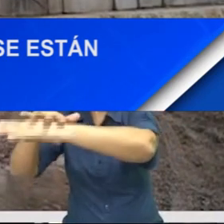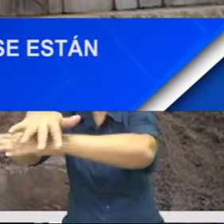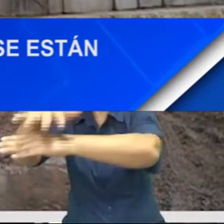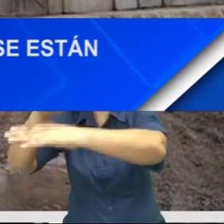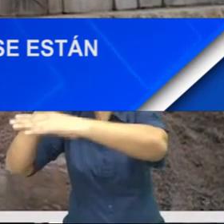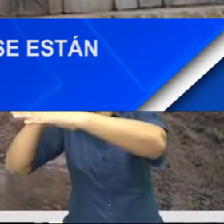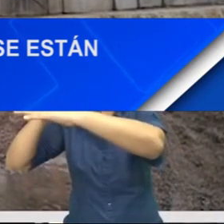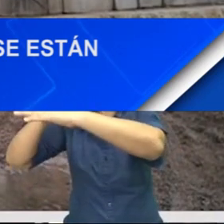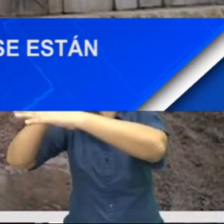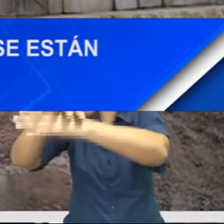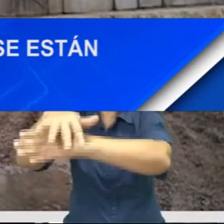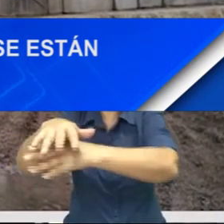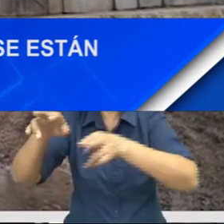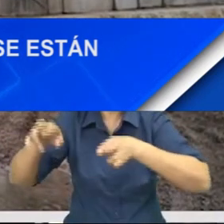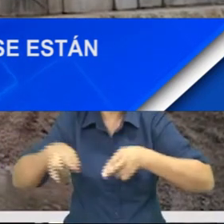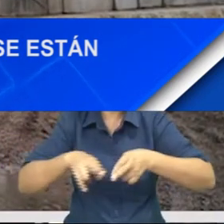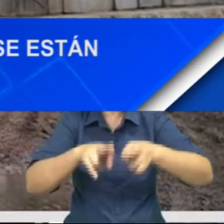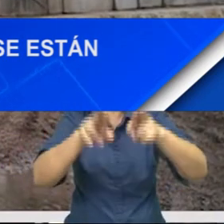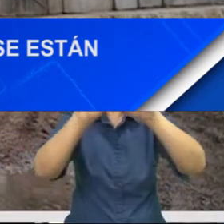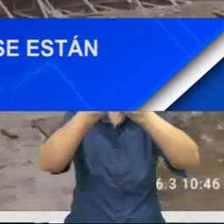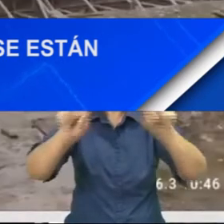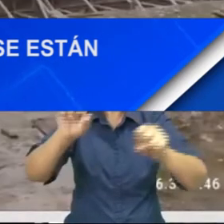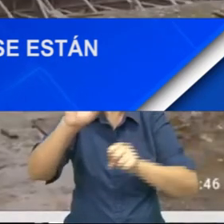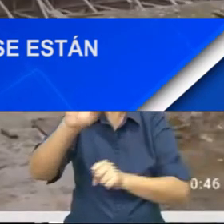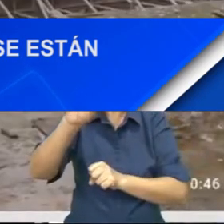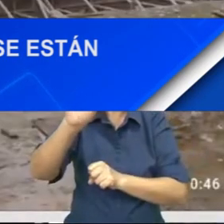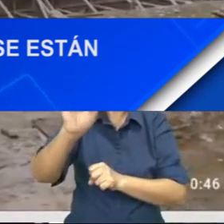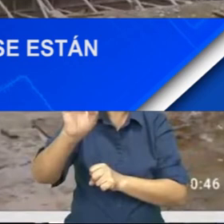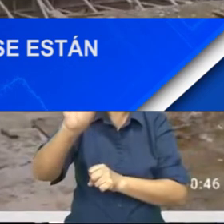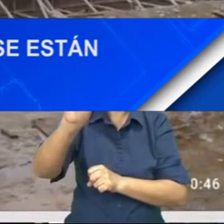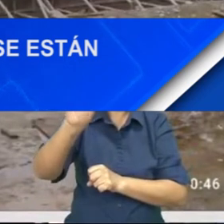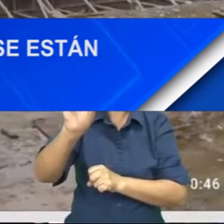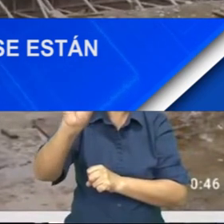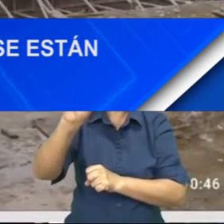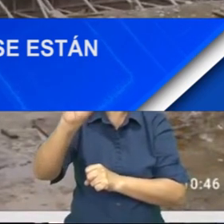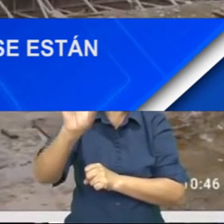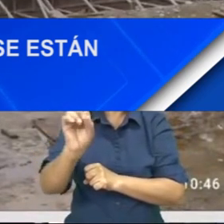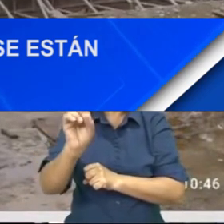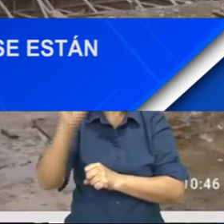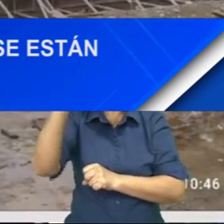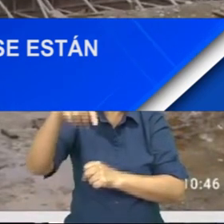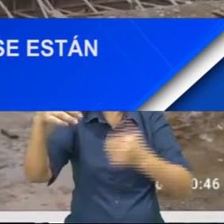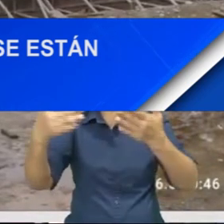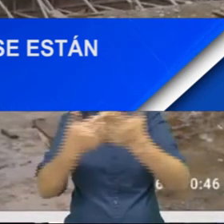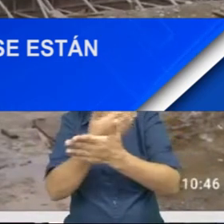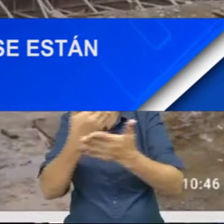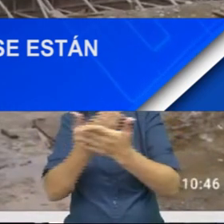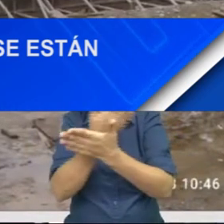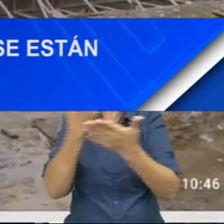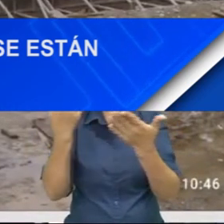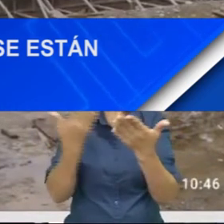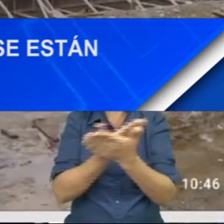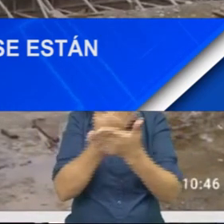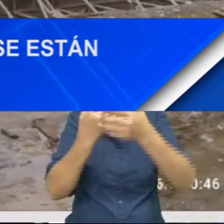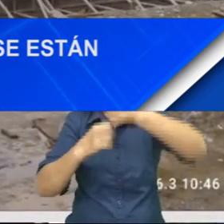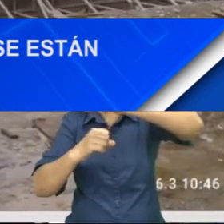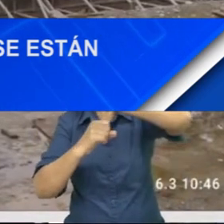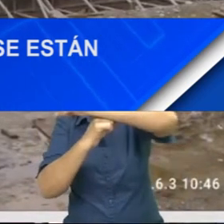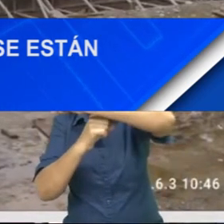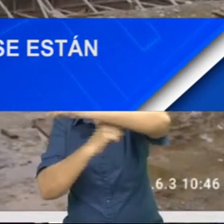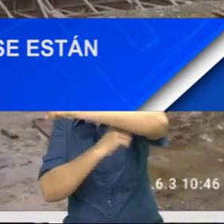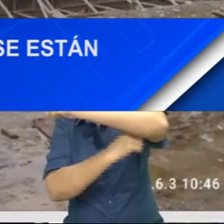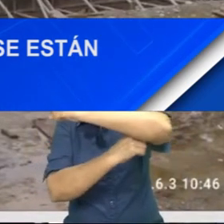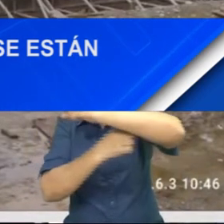agua del río San Bartolo, y que ahora pues ya estamos construyendo un nuevo puente con las